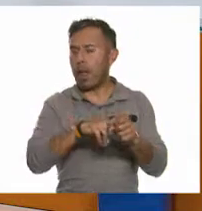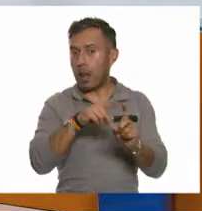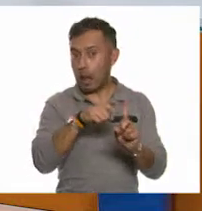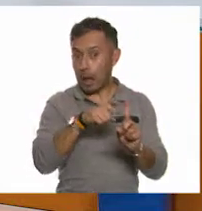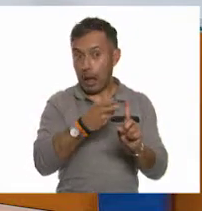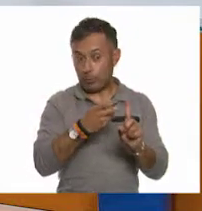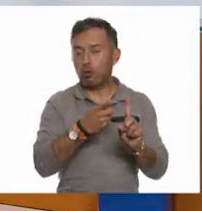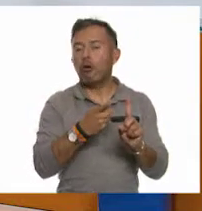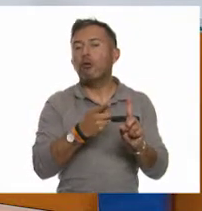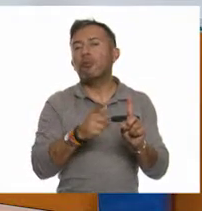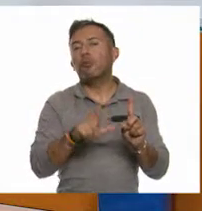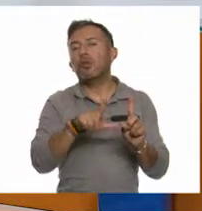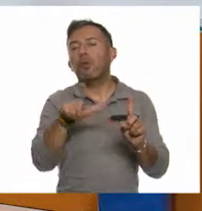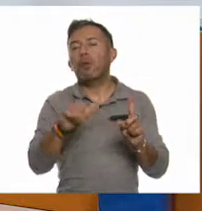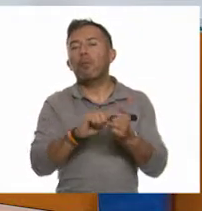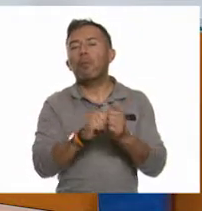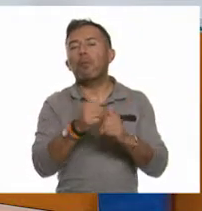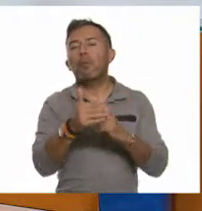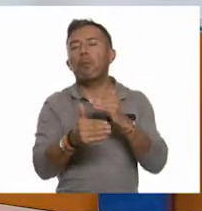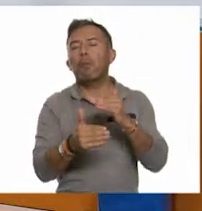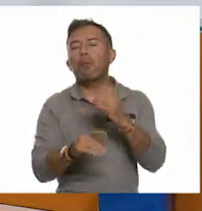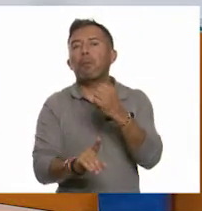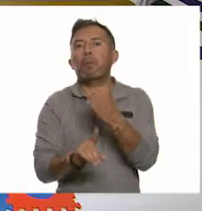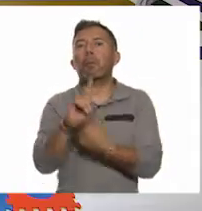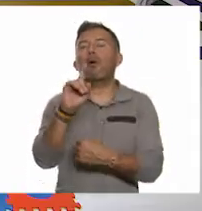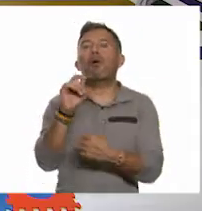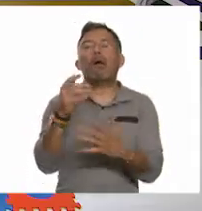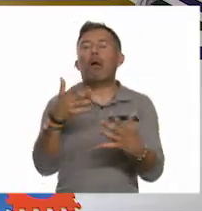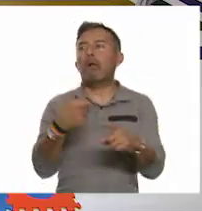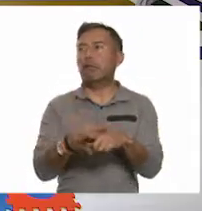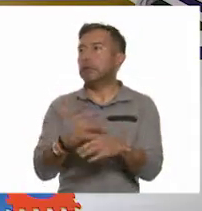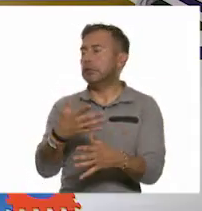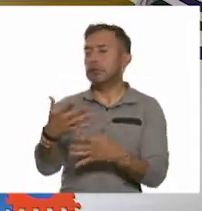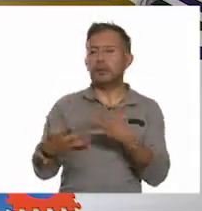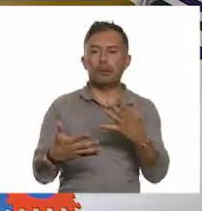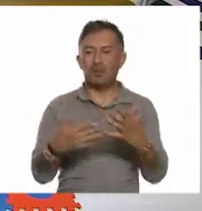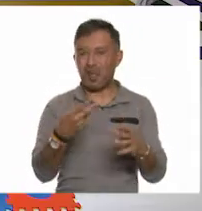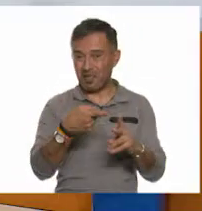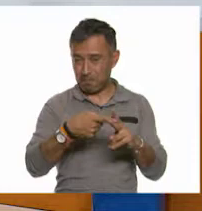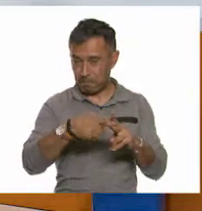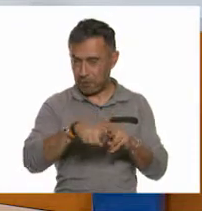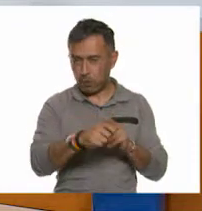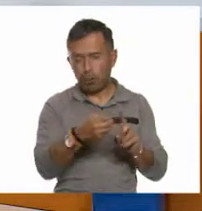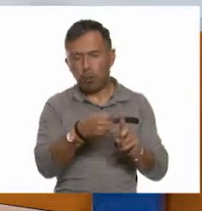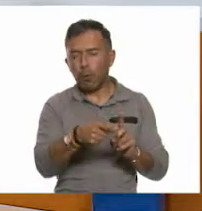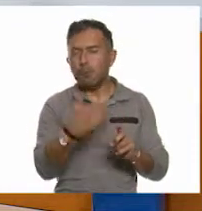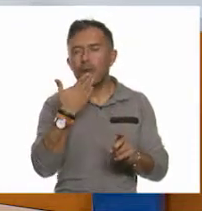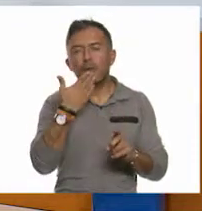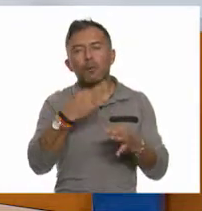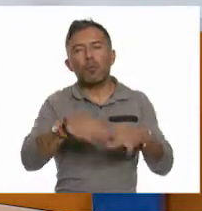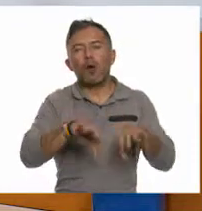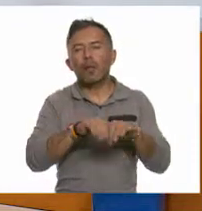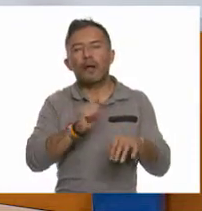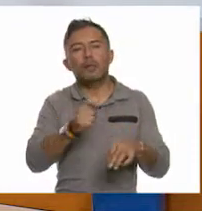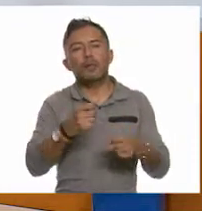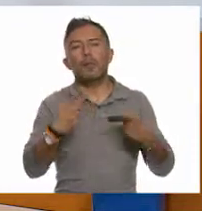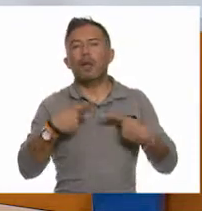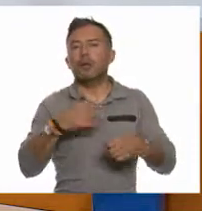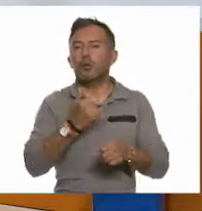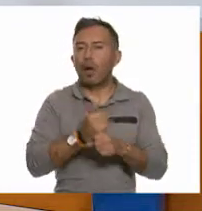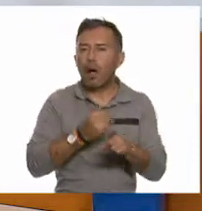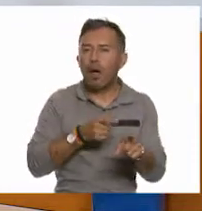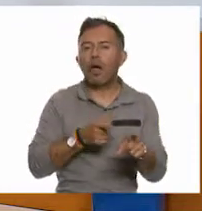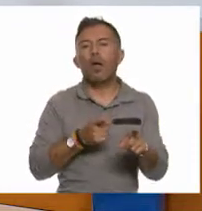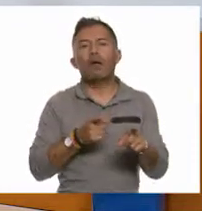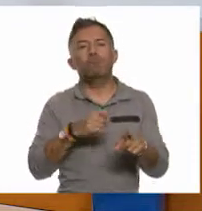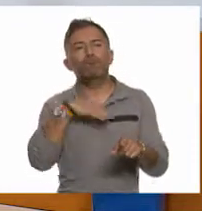ser interrumpida por el conflicto. Entonces el inicio es muy importante porque nos plantea pues a los personajes y